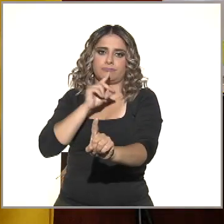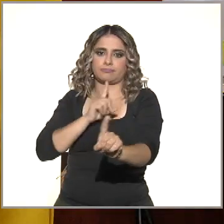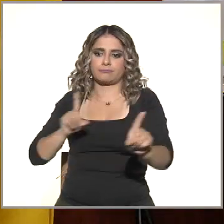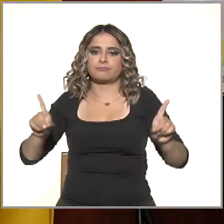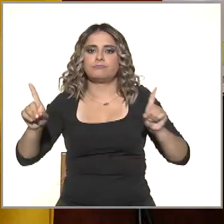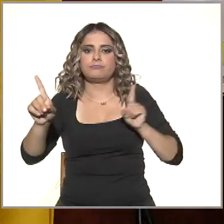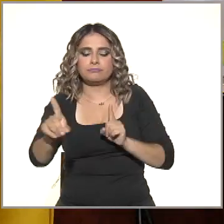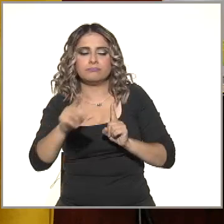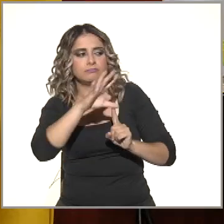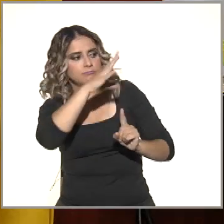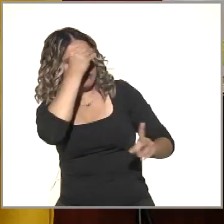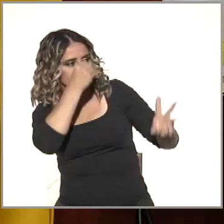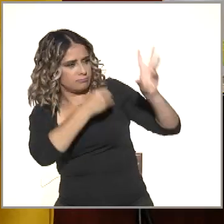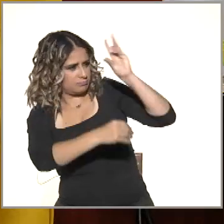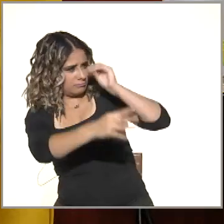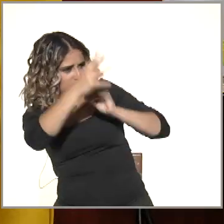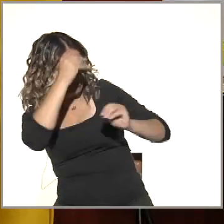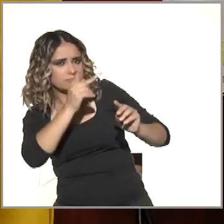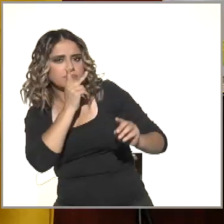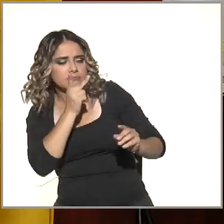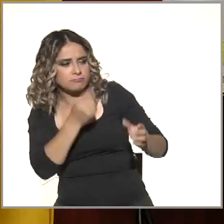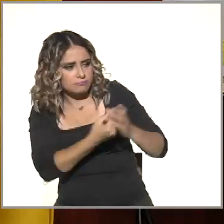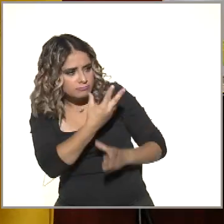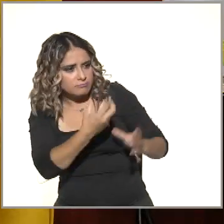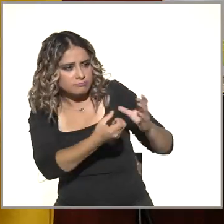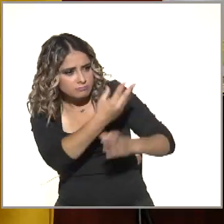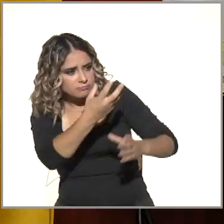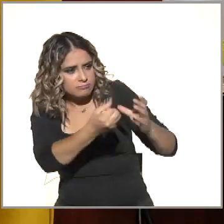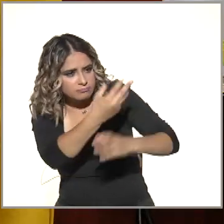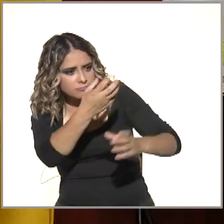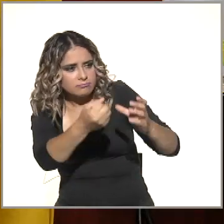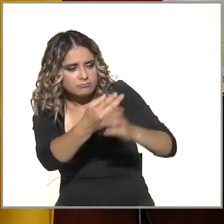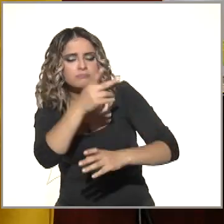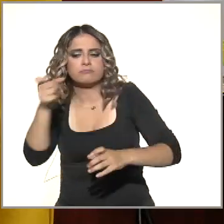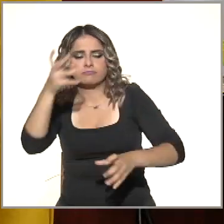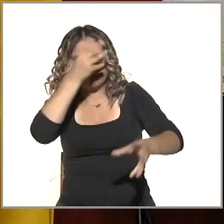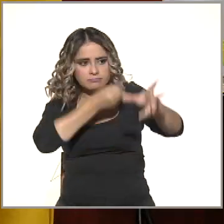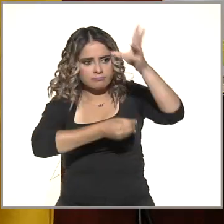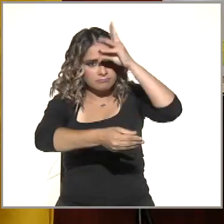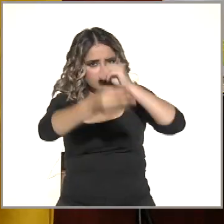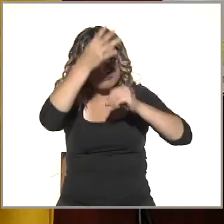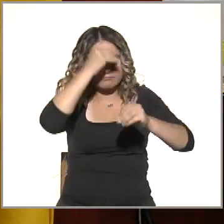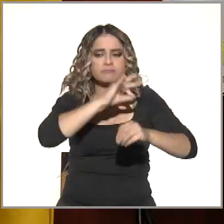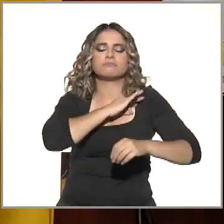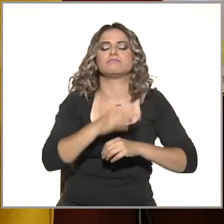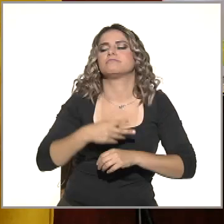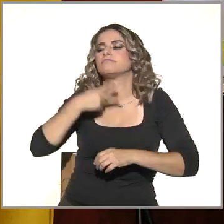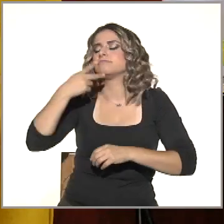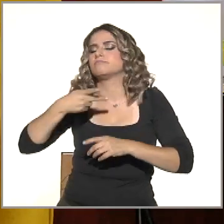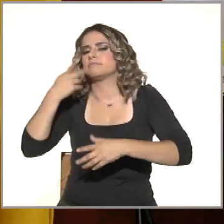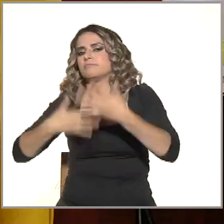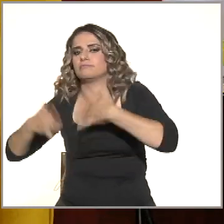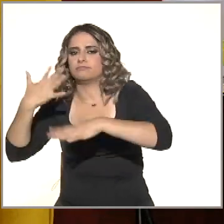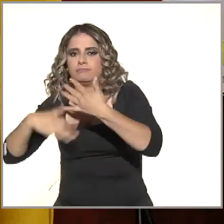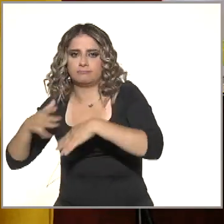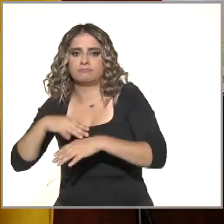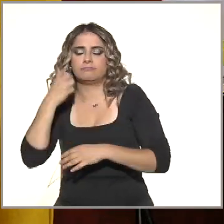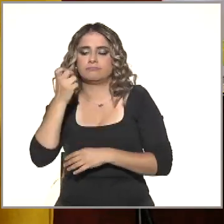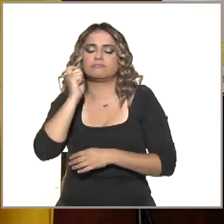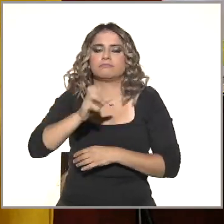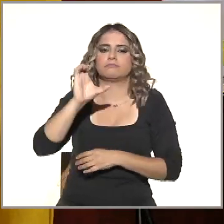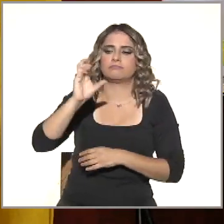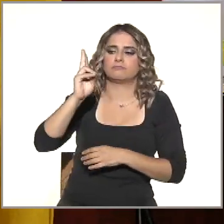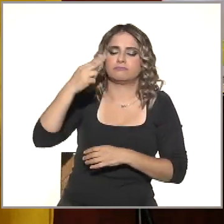nunca. Tenemos que estar esperando a estar seguros de que una palabra se utiliza, lo que yo llamo el cuño social de